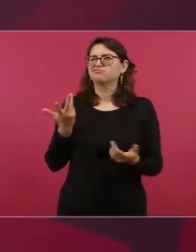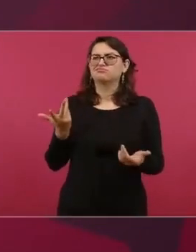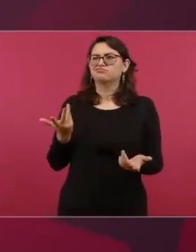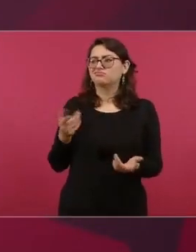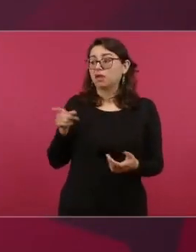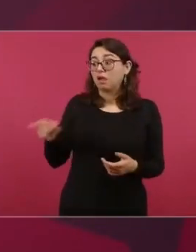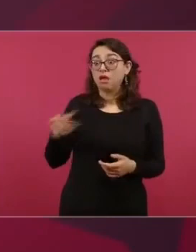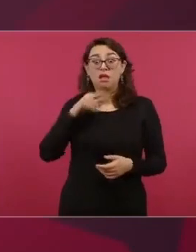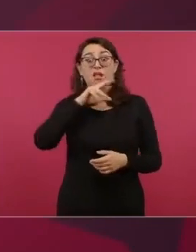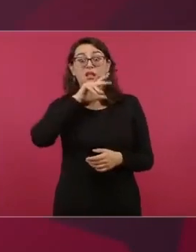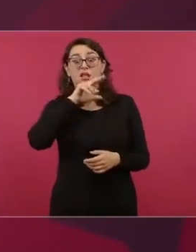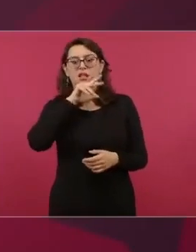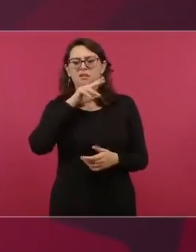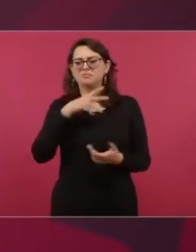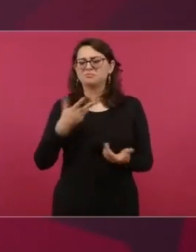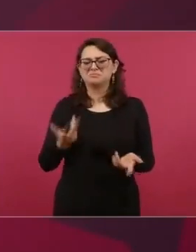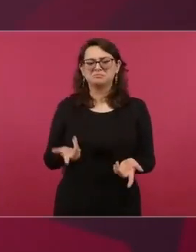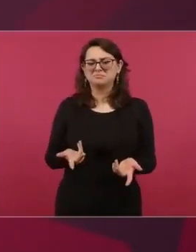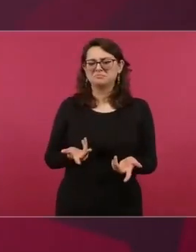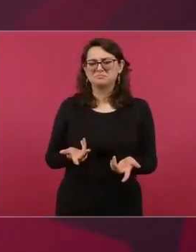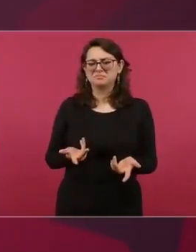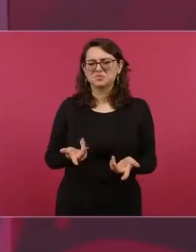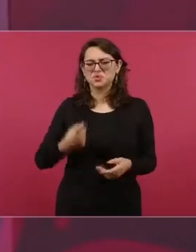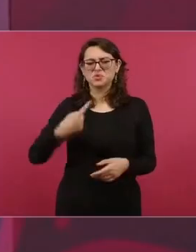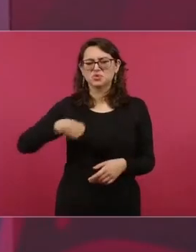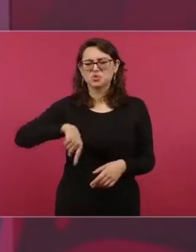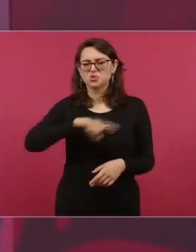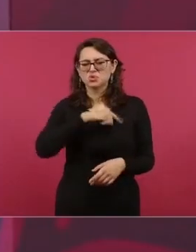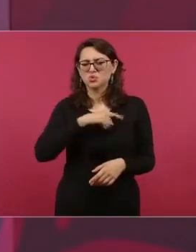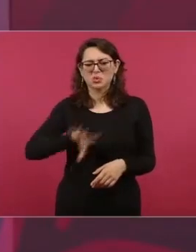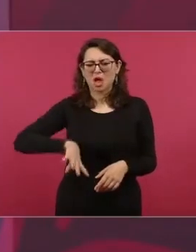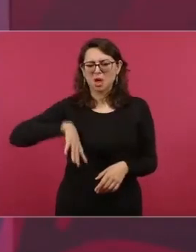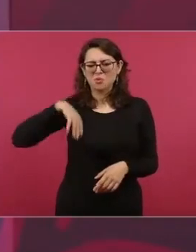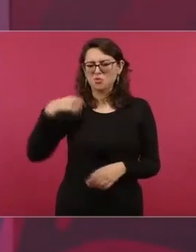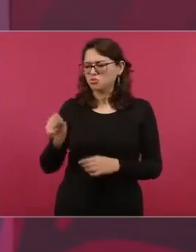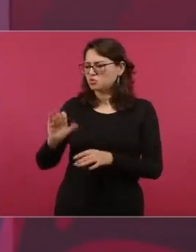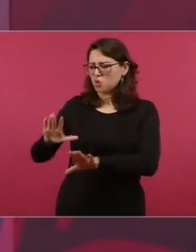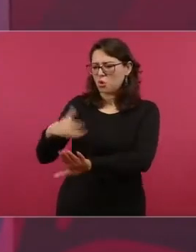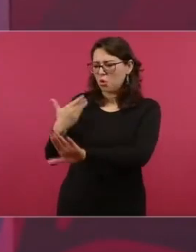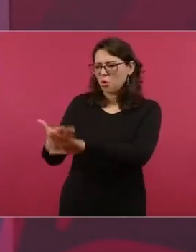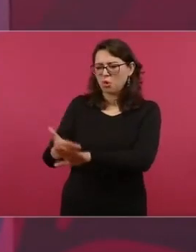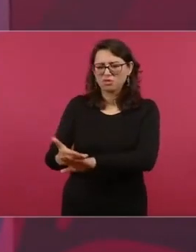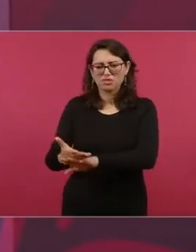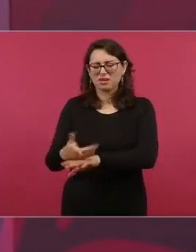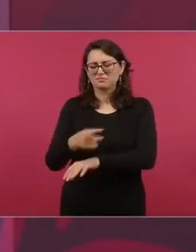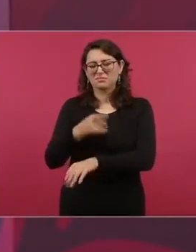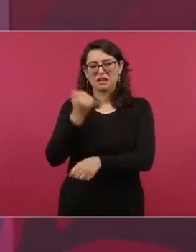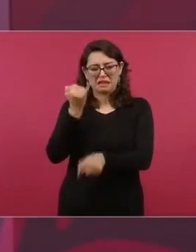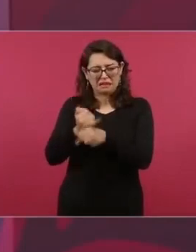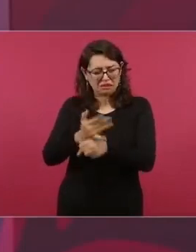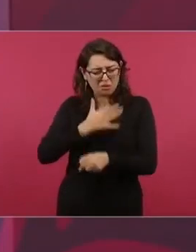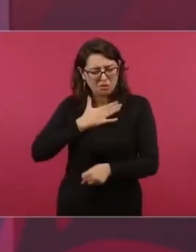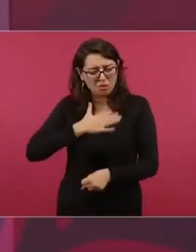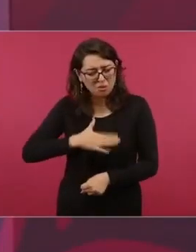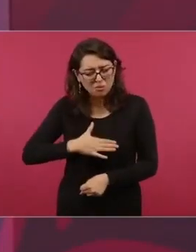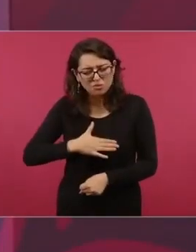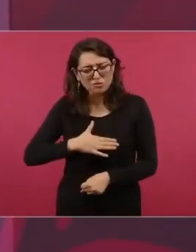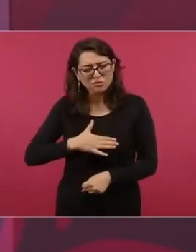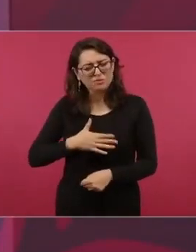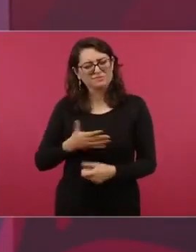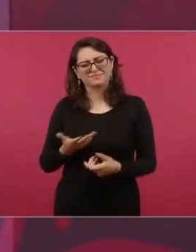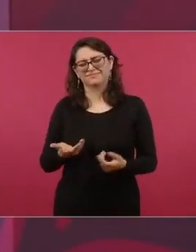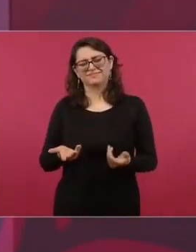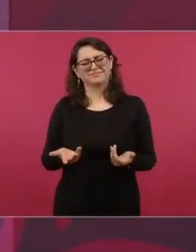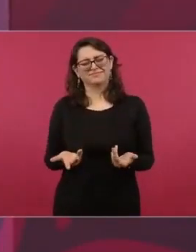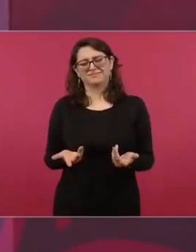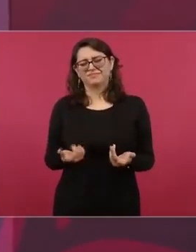a anestesiar con fentanilo. No se preocupen y cuiden que no los estén manipulando, porque está la manipulación de moda. O